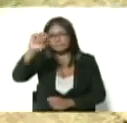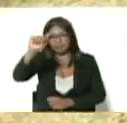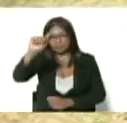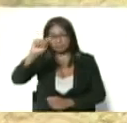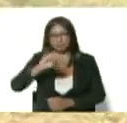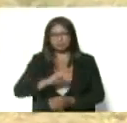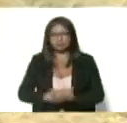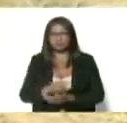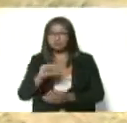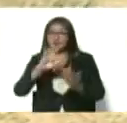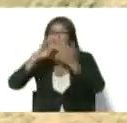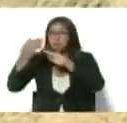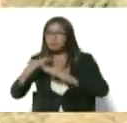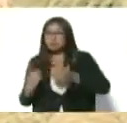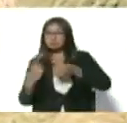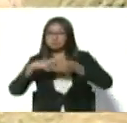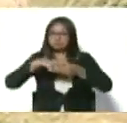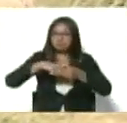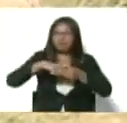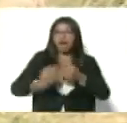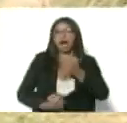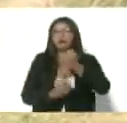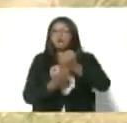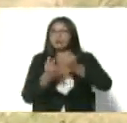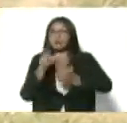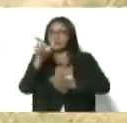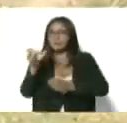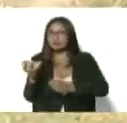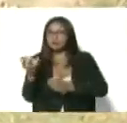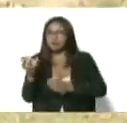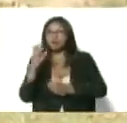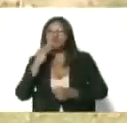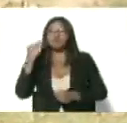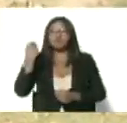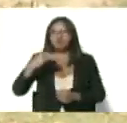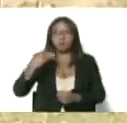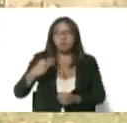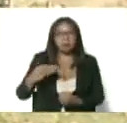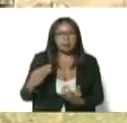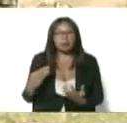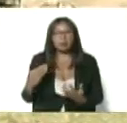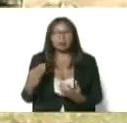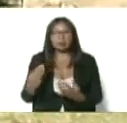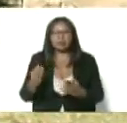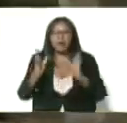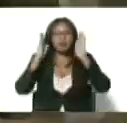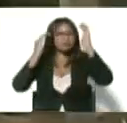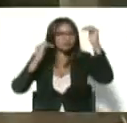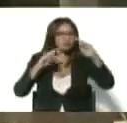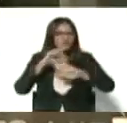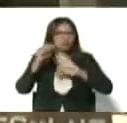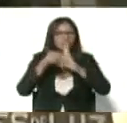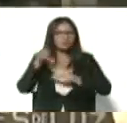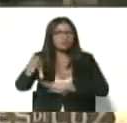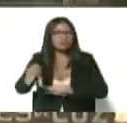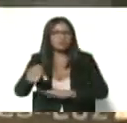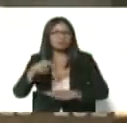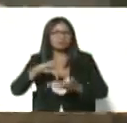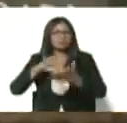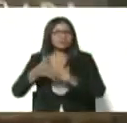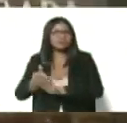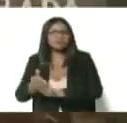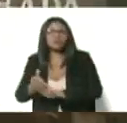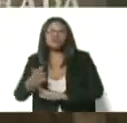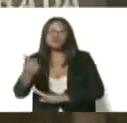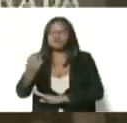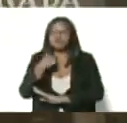a darle apoyo a este centro donde están jóvenes muchachos recibiendo la atención del estado pero quiero decirle